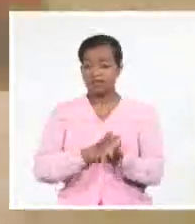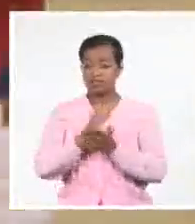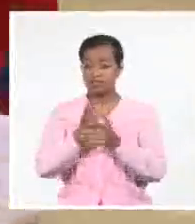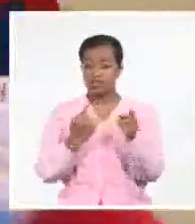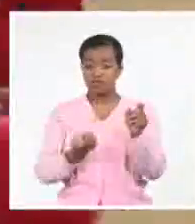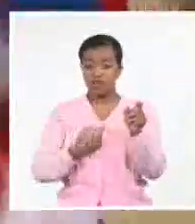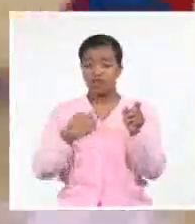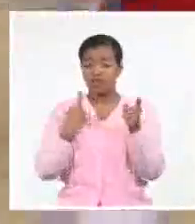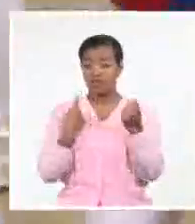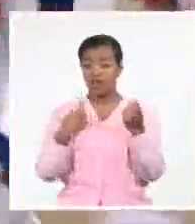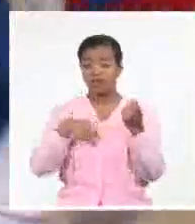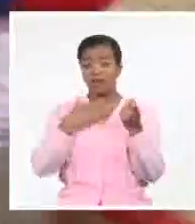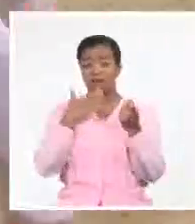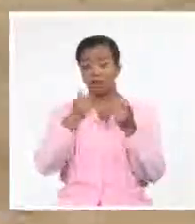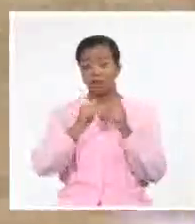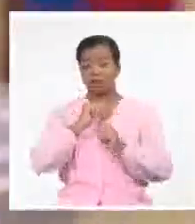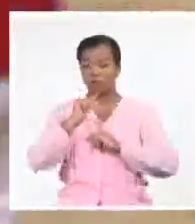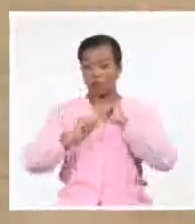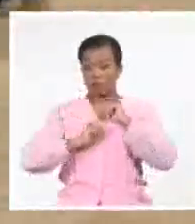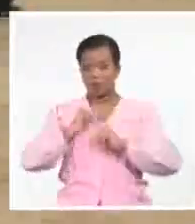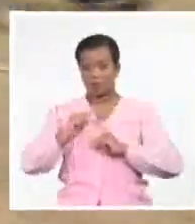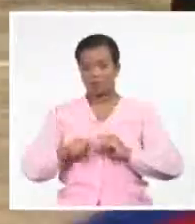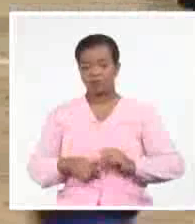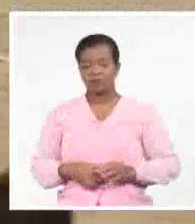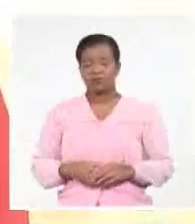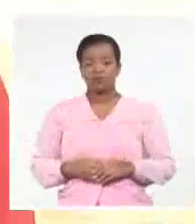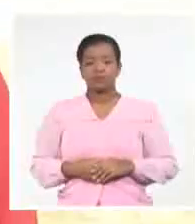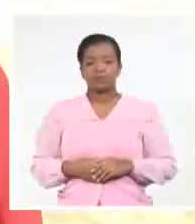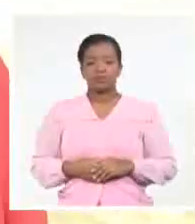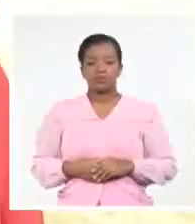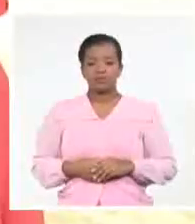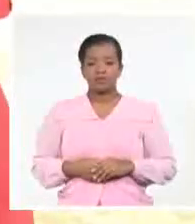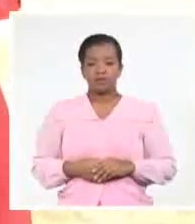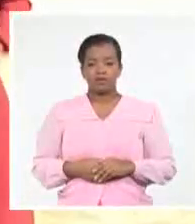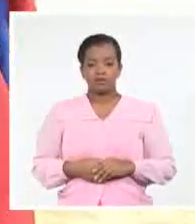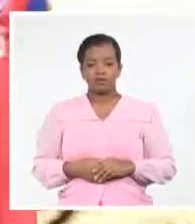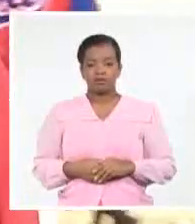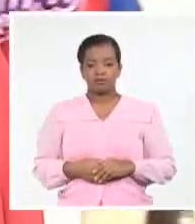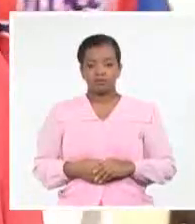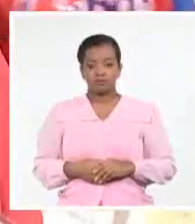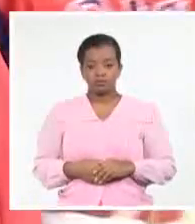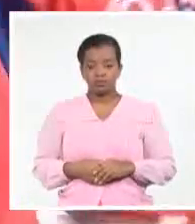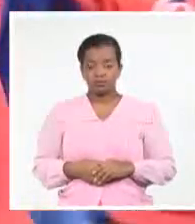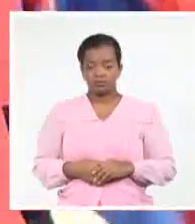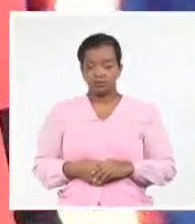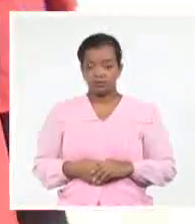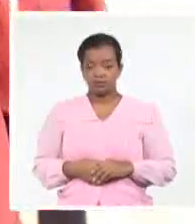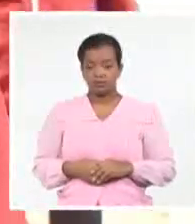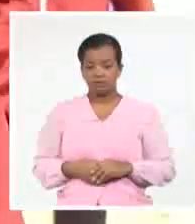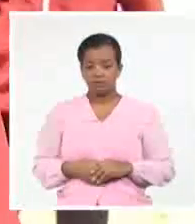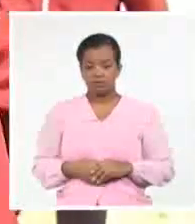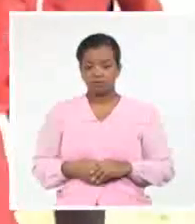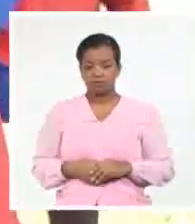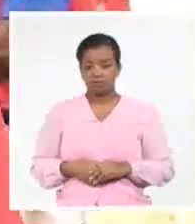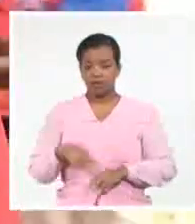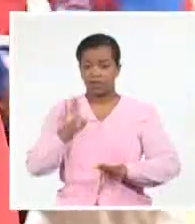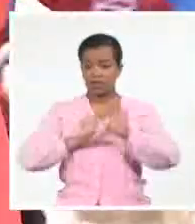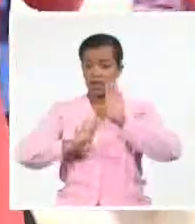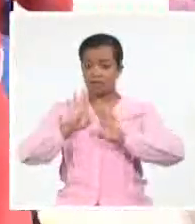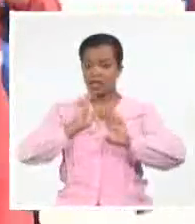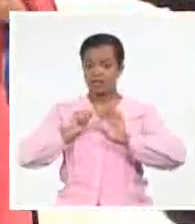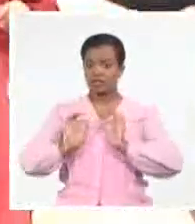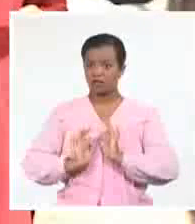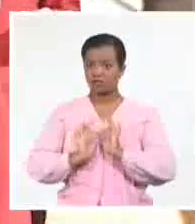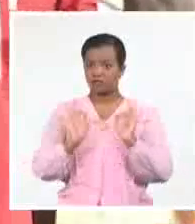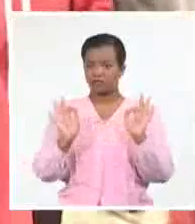que ir mejorando la posición. La defensa se comportó hermética y un Alain Román crecido durante 9 entradas. Sí, claro, ¿no? Nosotros siempre confiamos